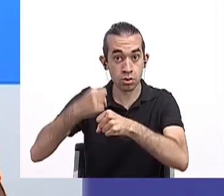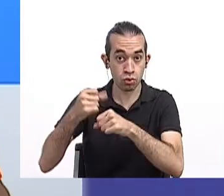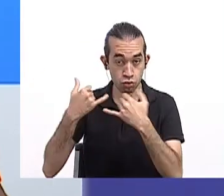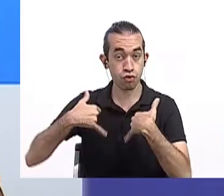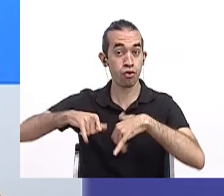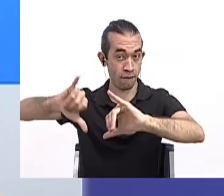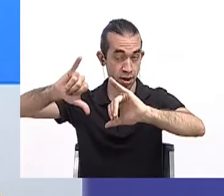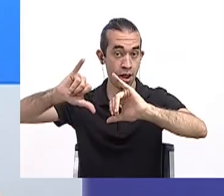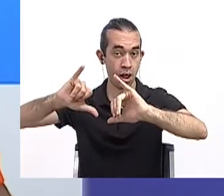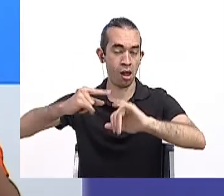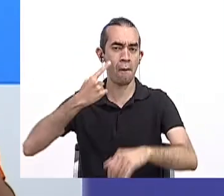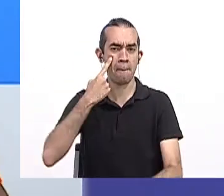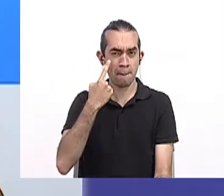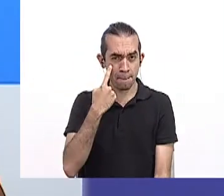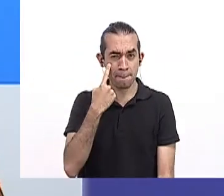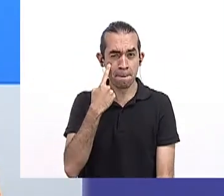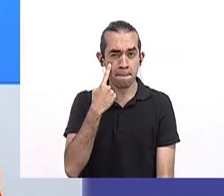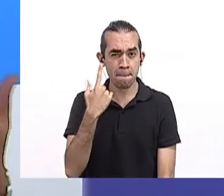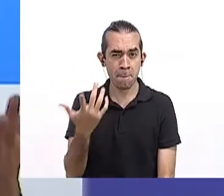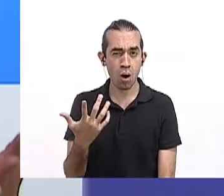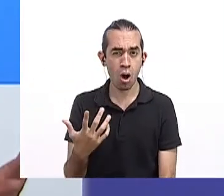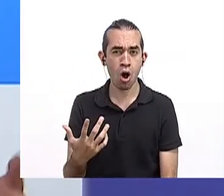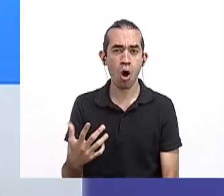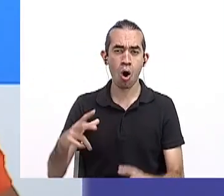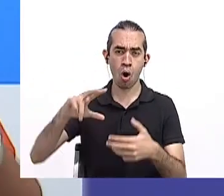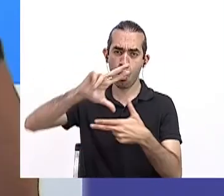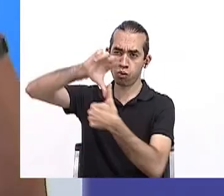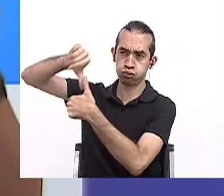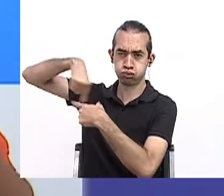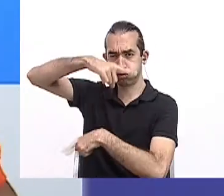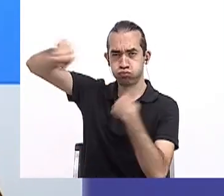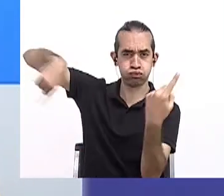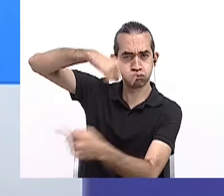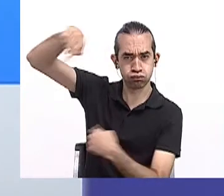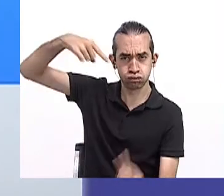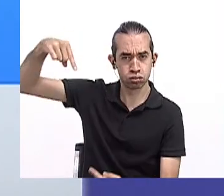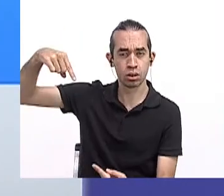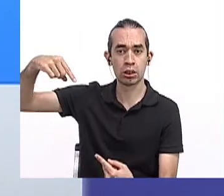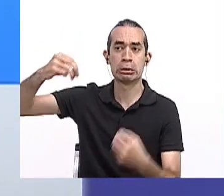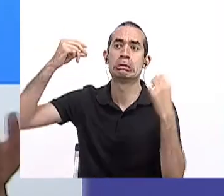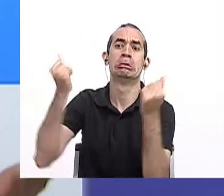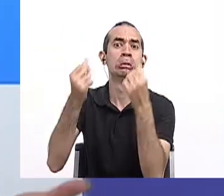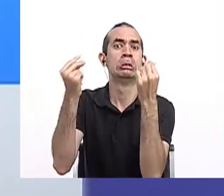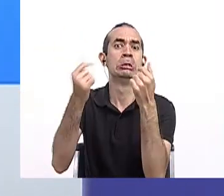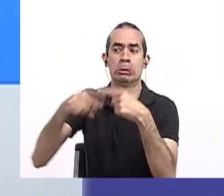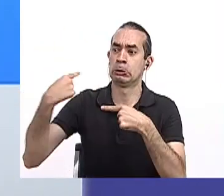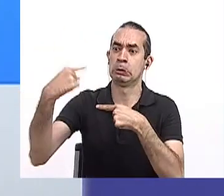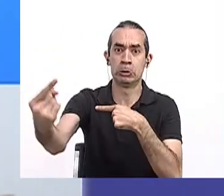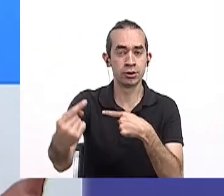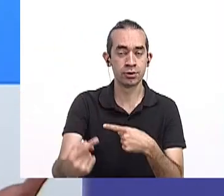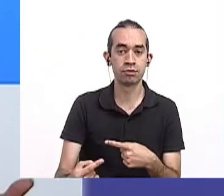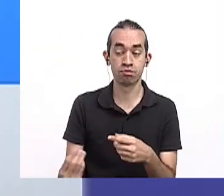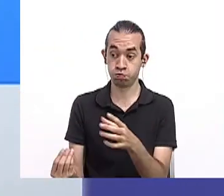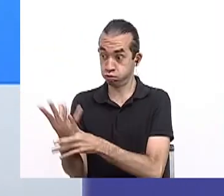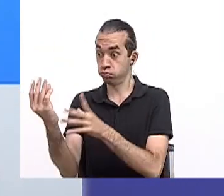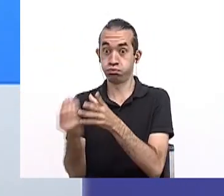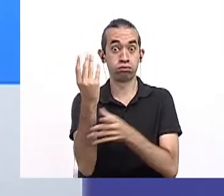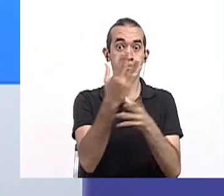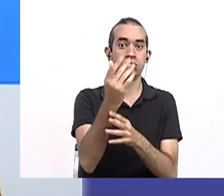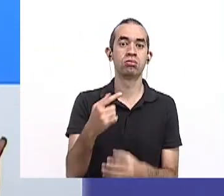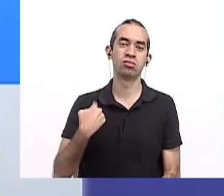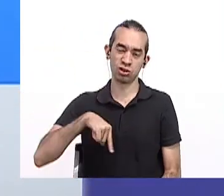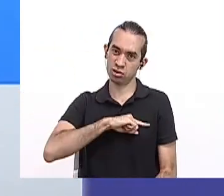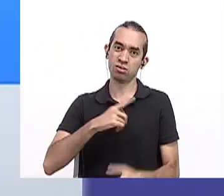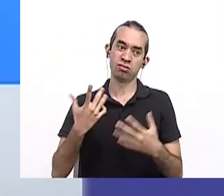y se ha presentado la formación de ciclones tropicales en un ritmo récord probablemente ustedes y yo hemos